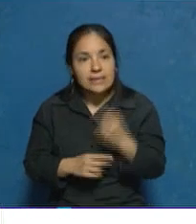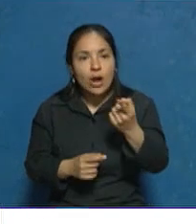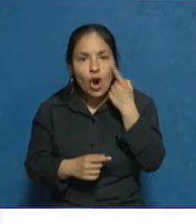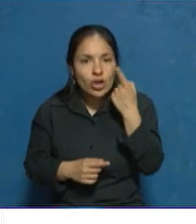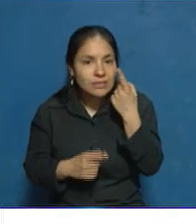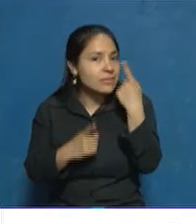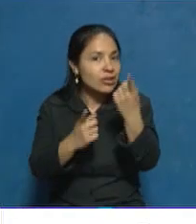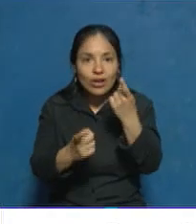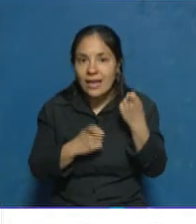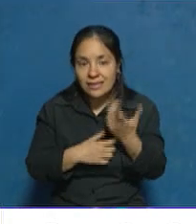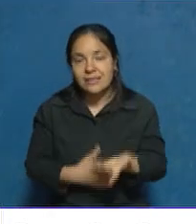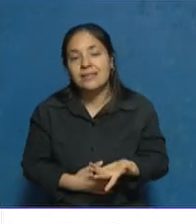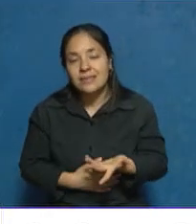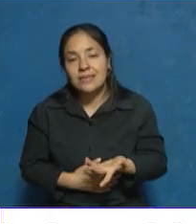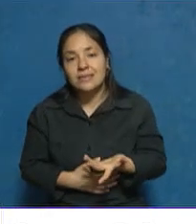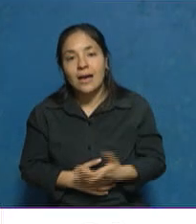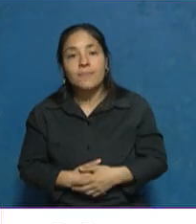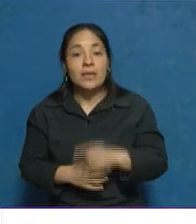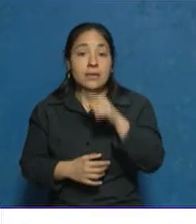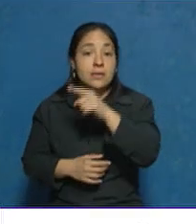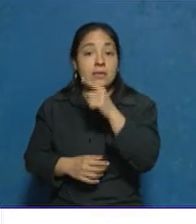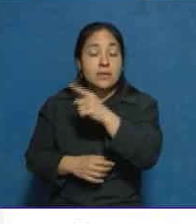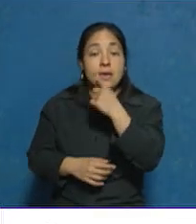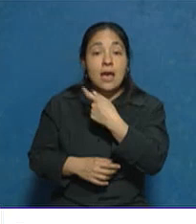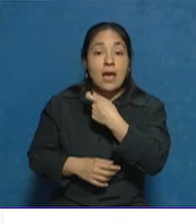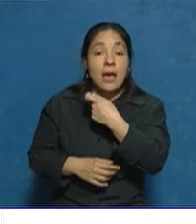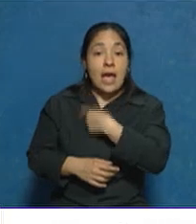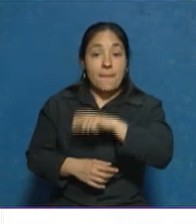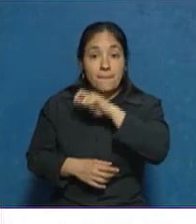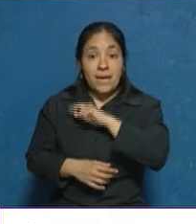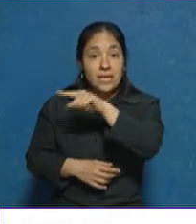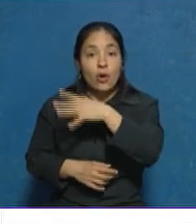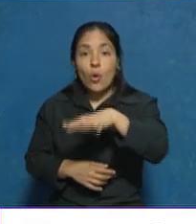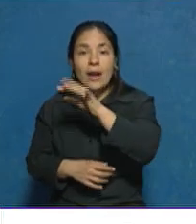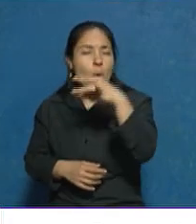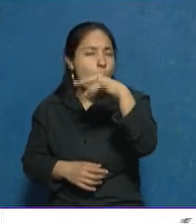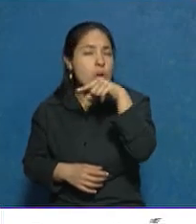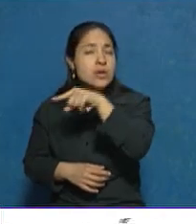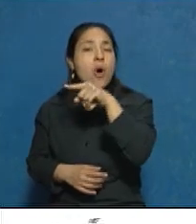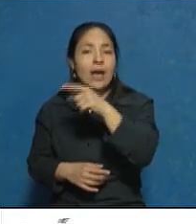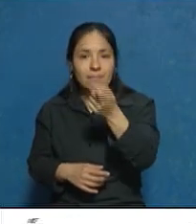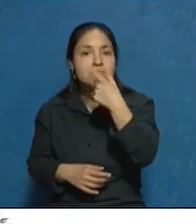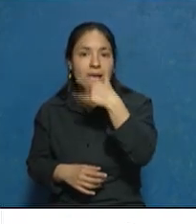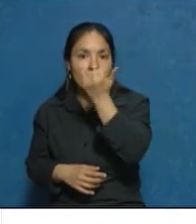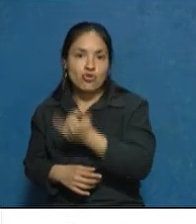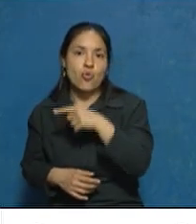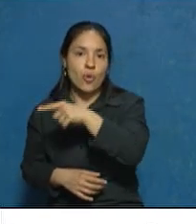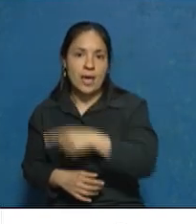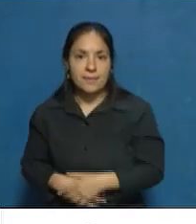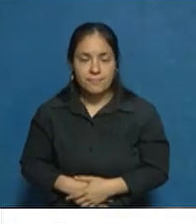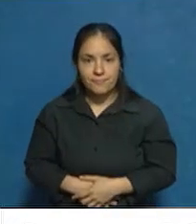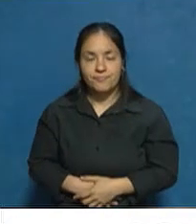conocimiento. Así que en Barcelona es el único lugar donde lo están administrando.